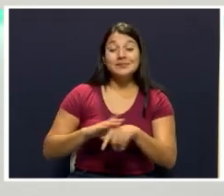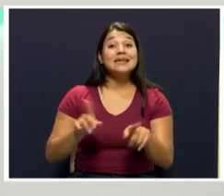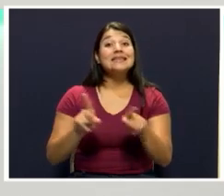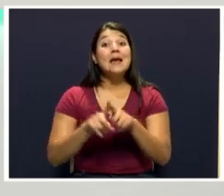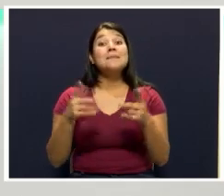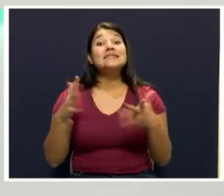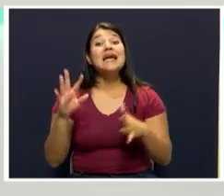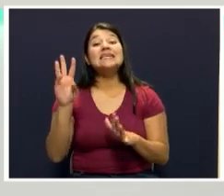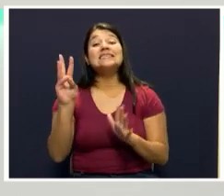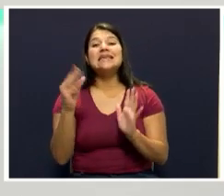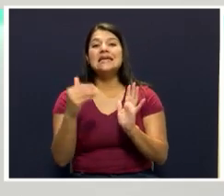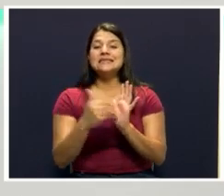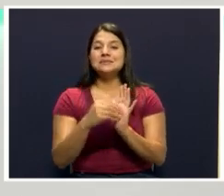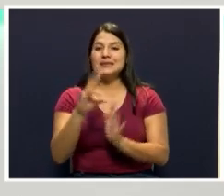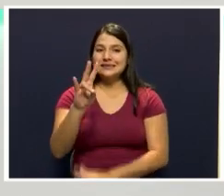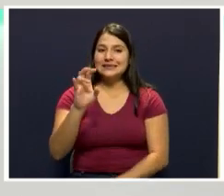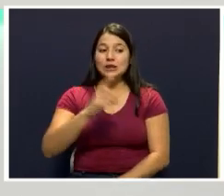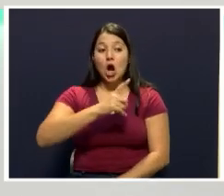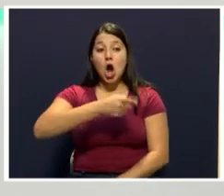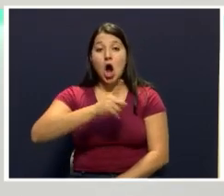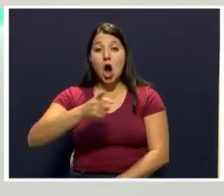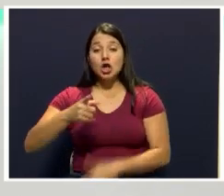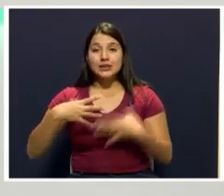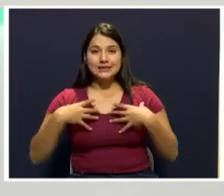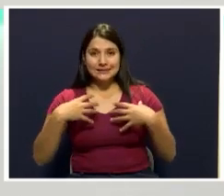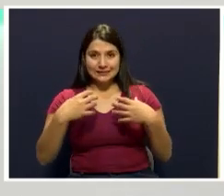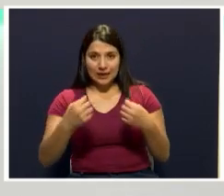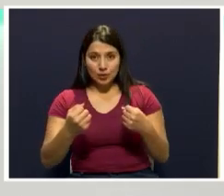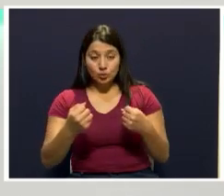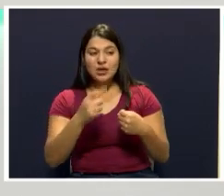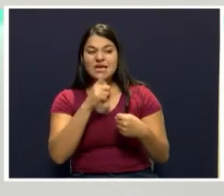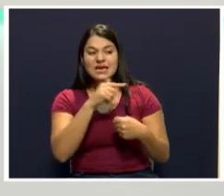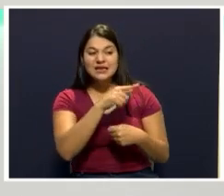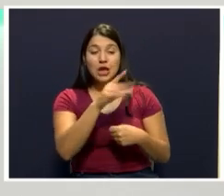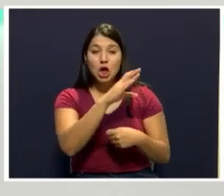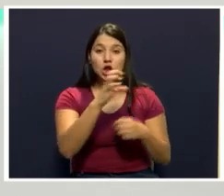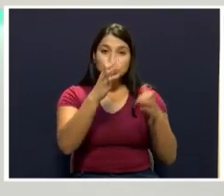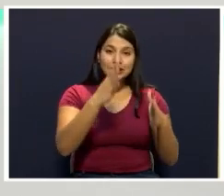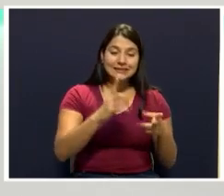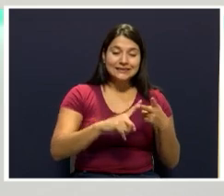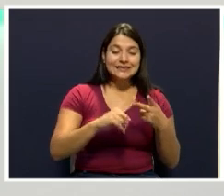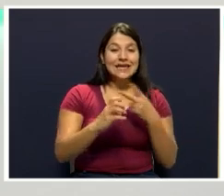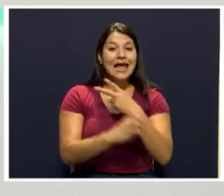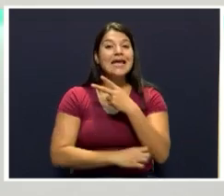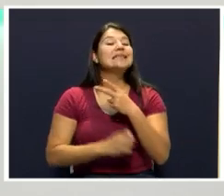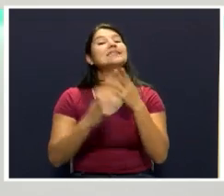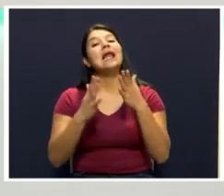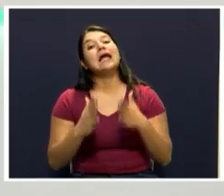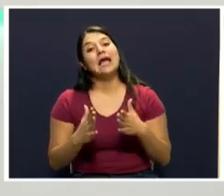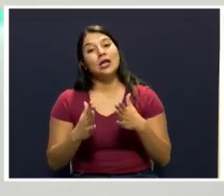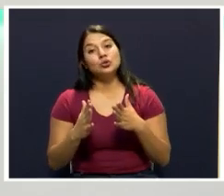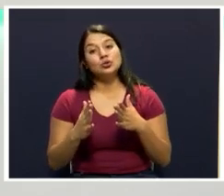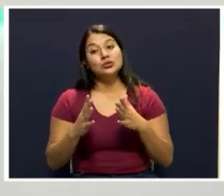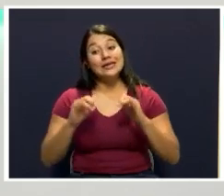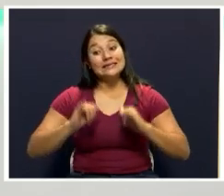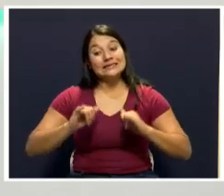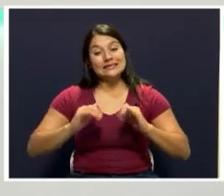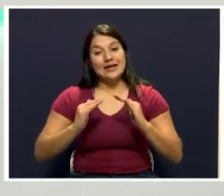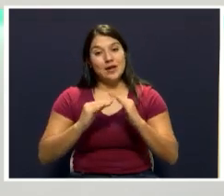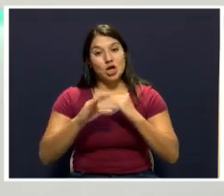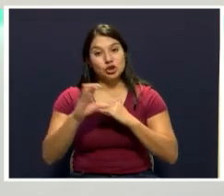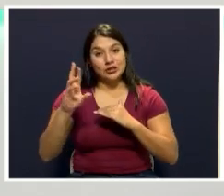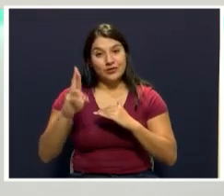más de 6.700 órdenes sanitarias a costarricenses y extranjeros residentes que ingresaron al país después